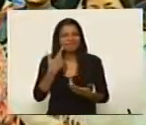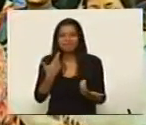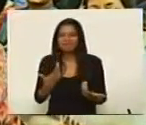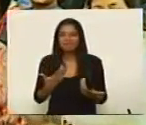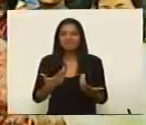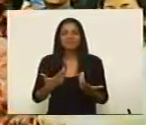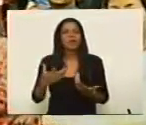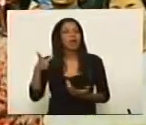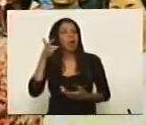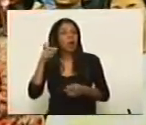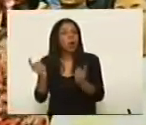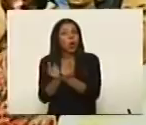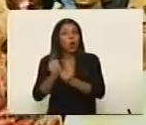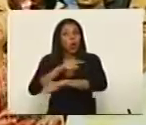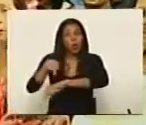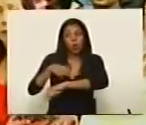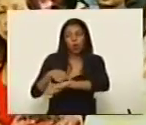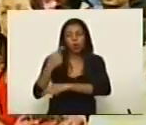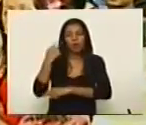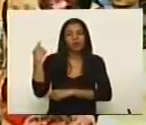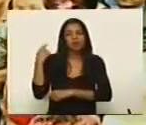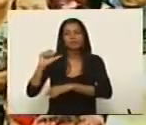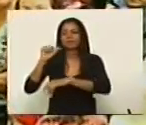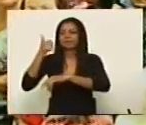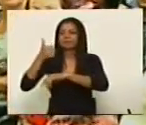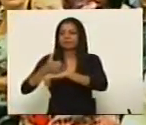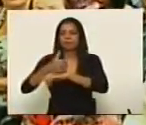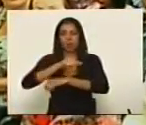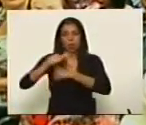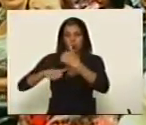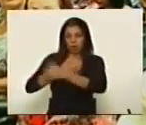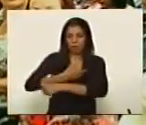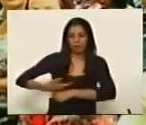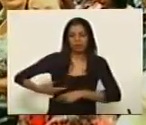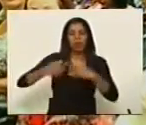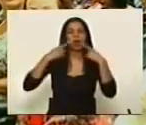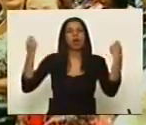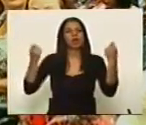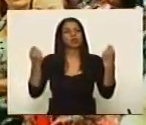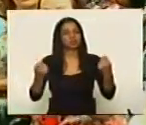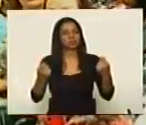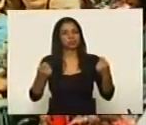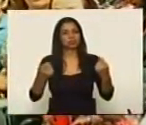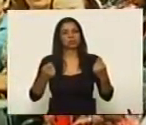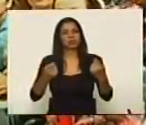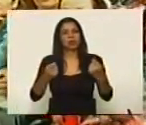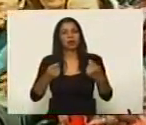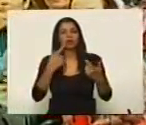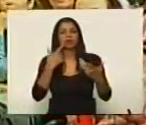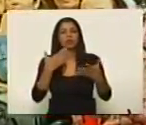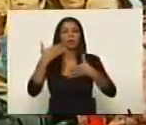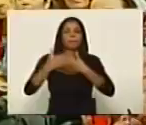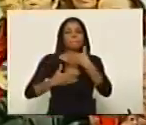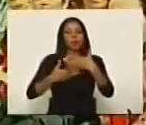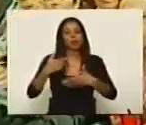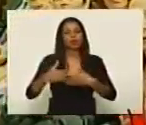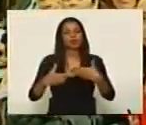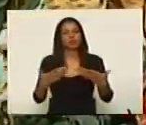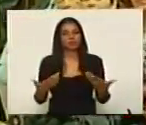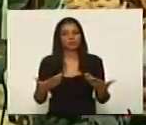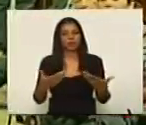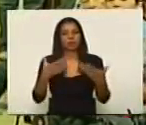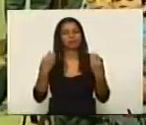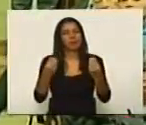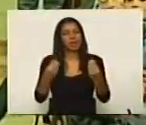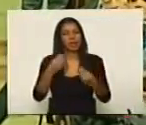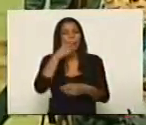en la vocería del vicepresidente ejecutivo de la República, Tarek El Aissami, se dio a conocer todo el manual, todo el protocolo y procedimiento para que nuestro